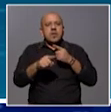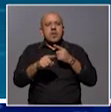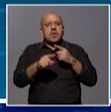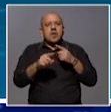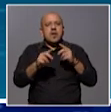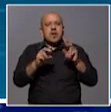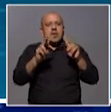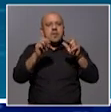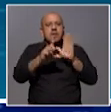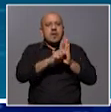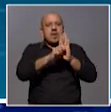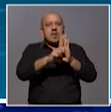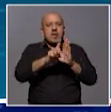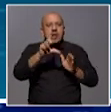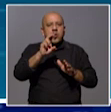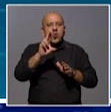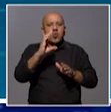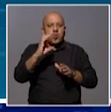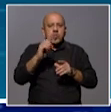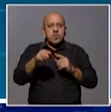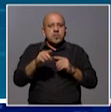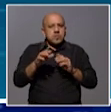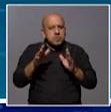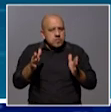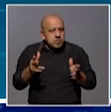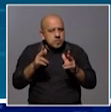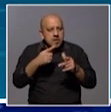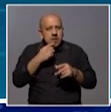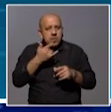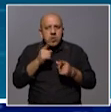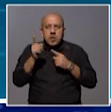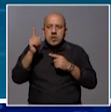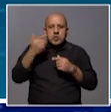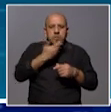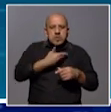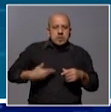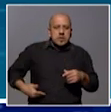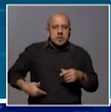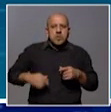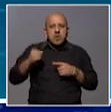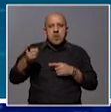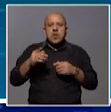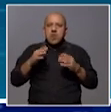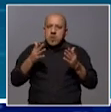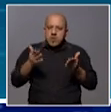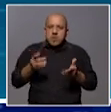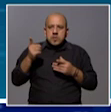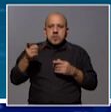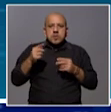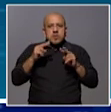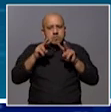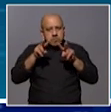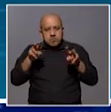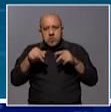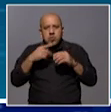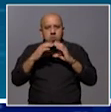vinculada al proyecto de ley de urgente consideración pongo eso como ejemplo es un presidente que se ve muy habitualmente a través de los medios de